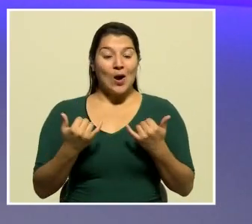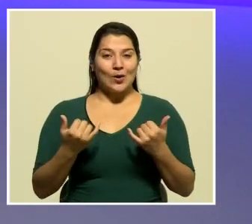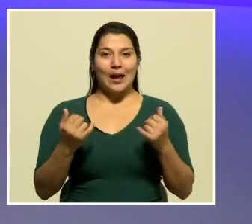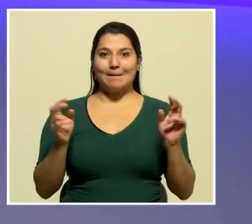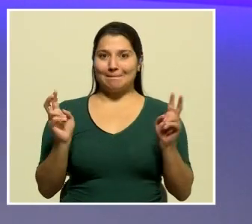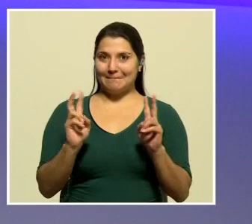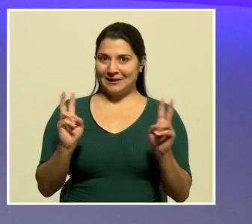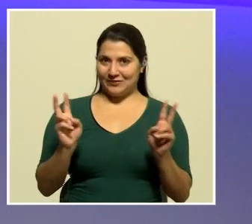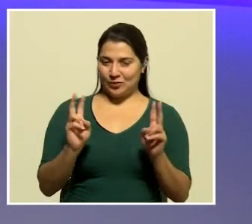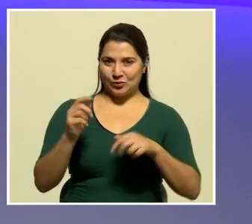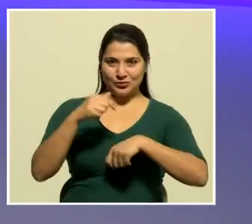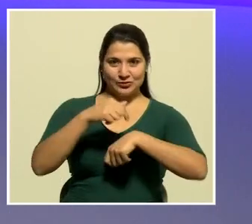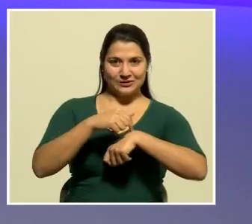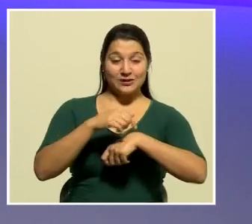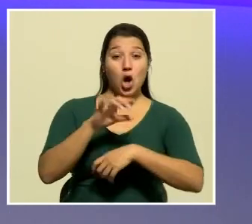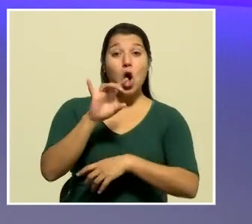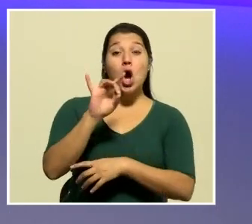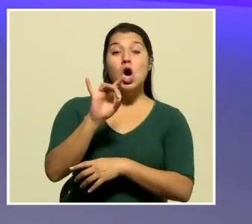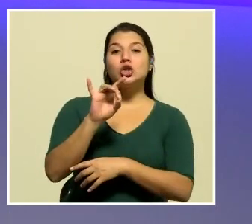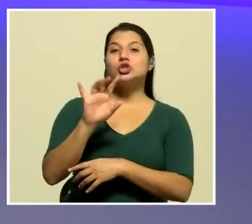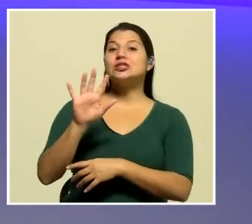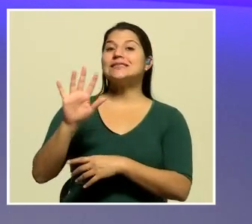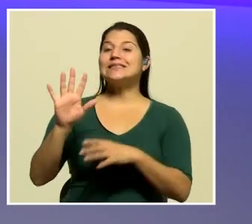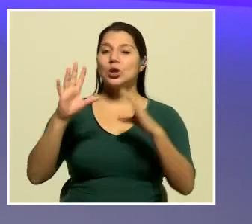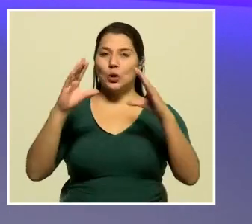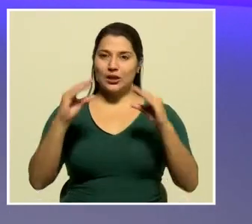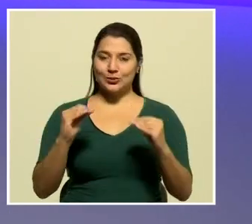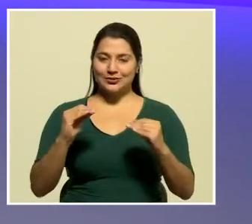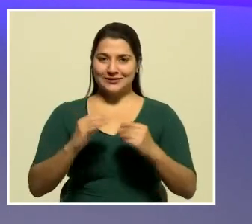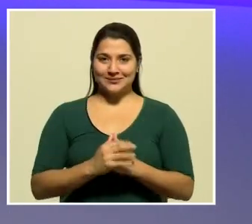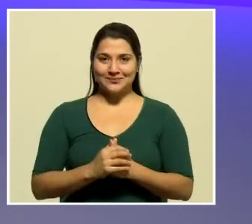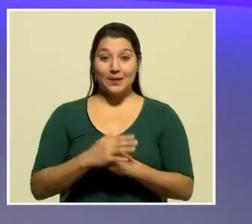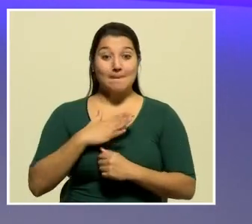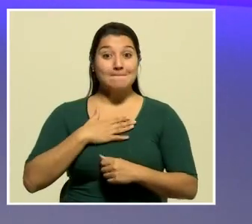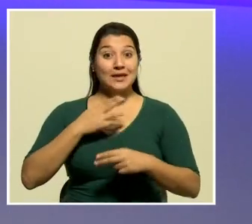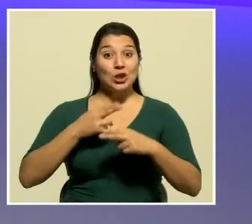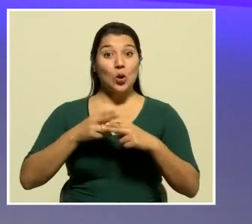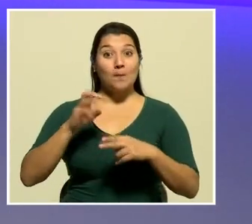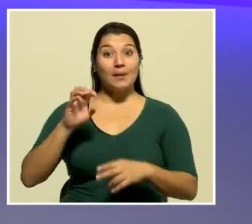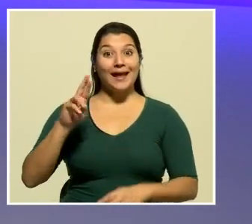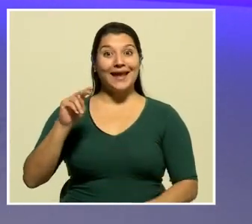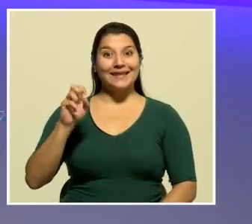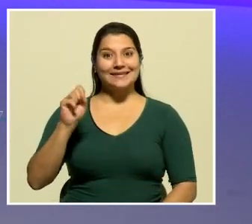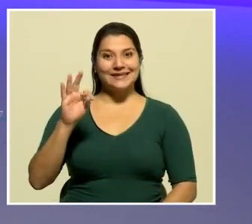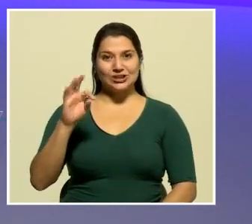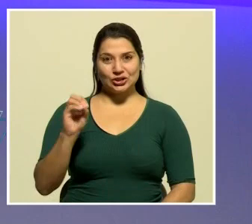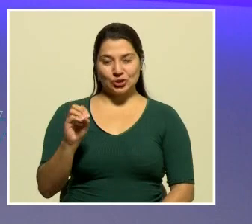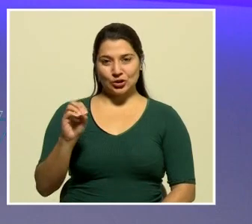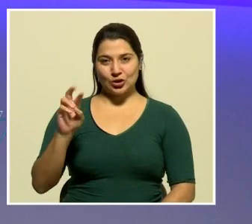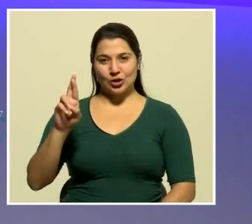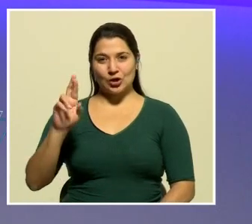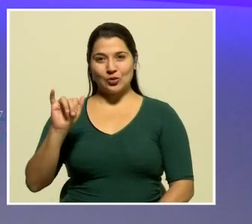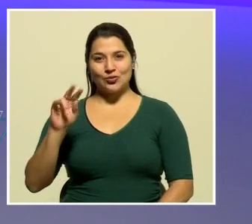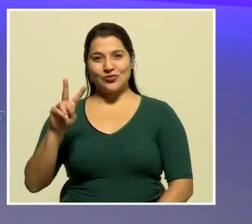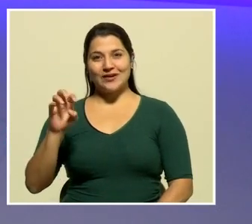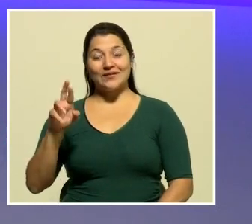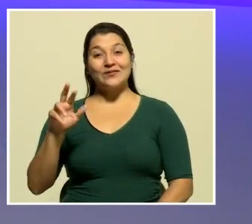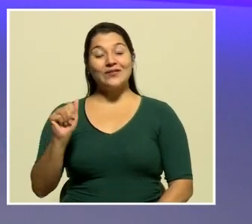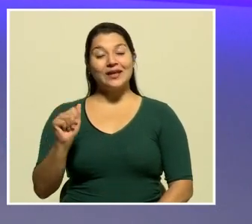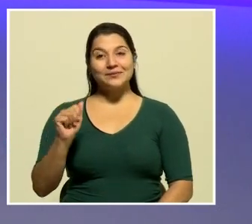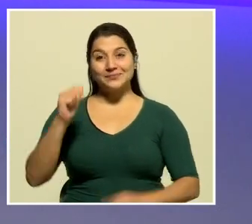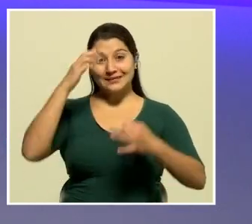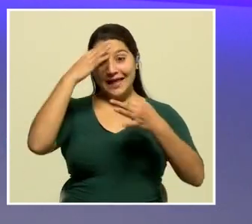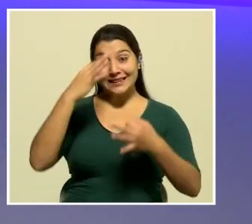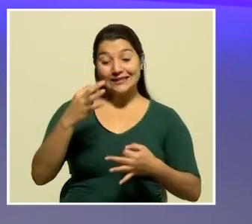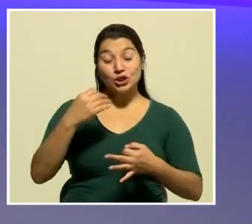vivo a las 8:05 de la noche. Soy Ernesto Rivera. La decisión del gobierno